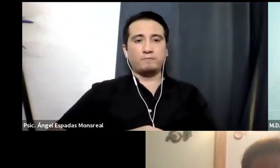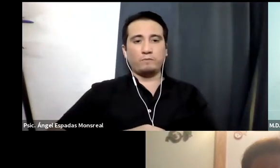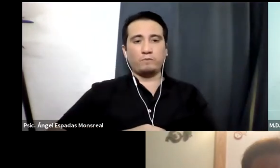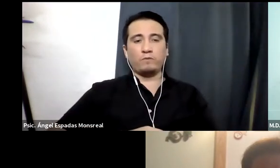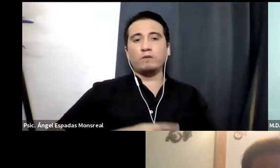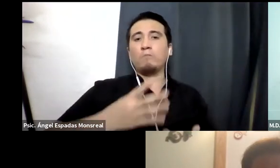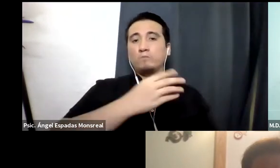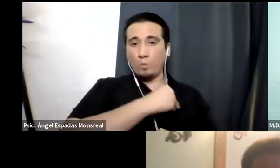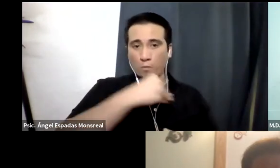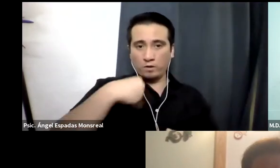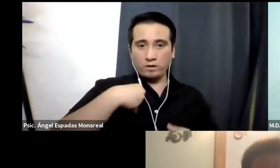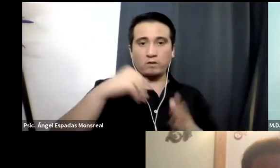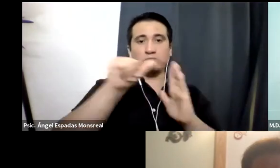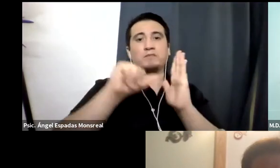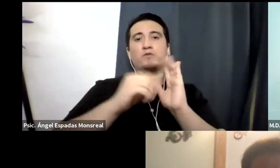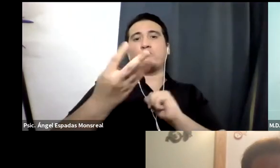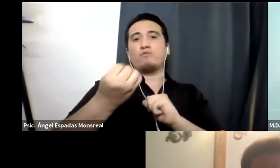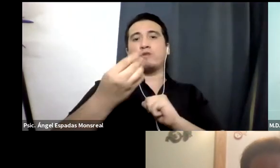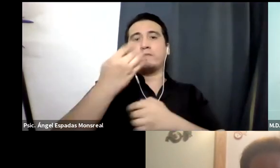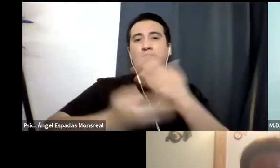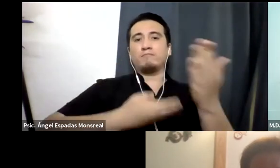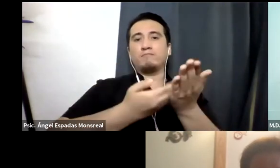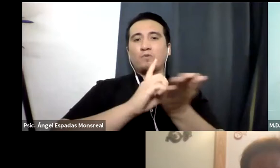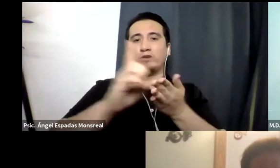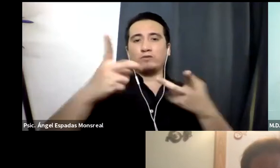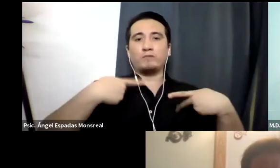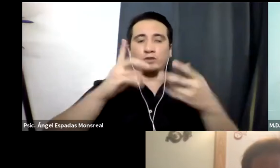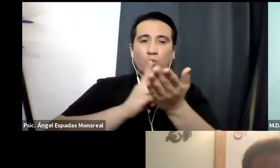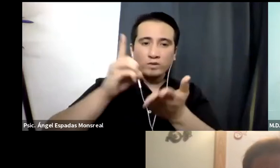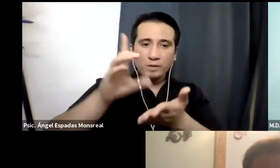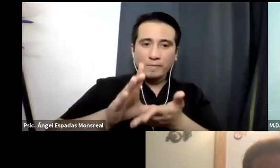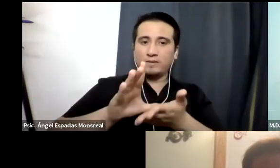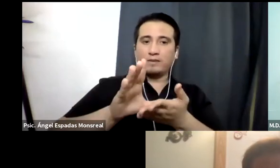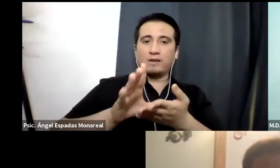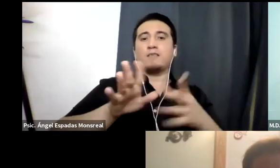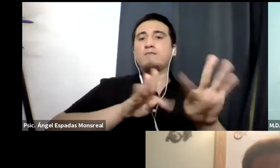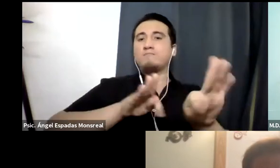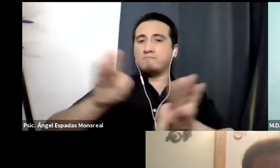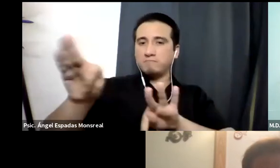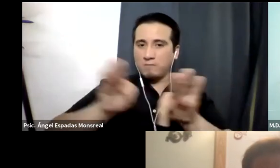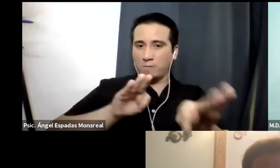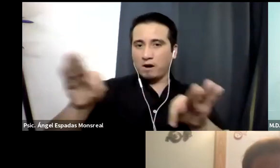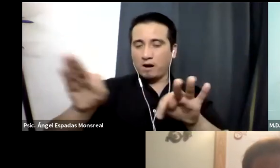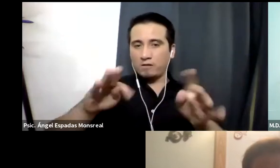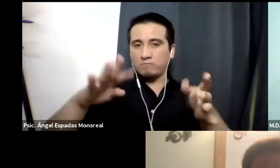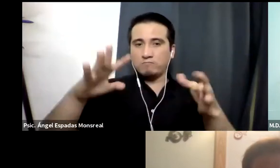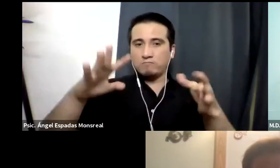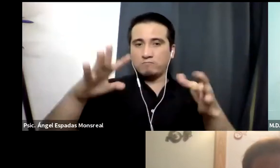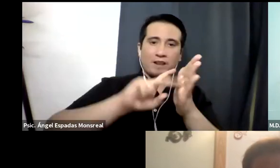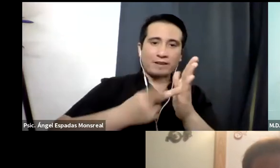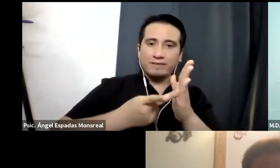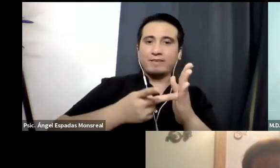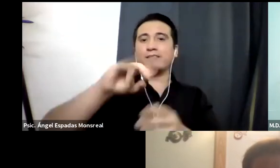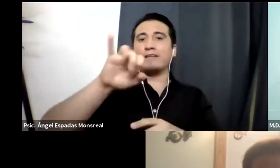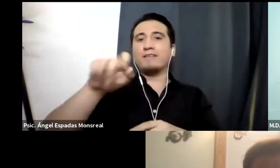artículo 9 de la Convención sobre los Derechos de las Personas con Discapacidad, es que hemos estado trabajando con la arquitecta Jiménez Santos, con los ayuntamientos,